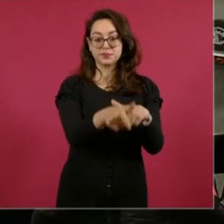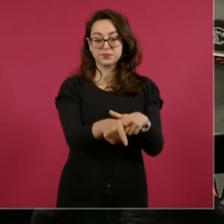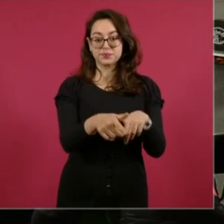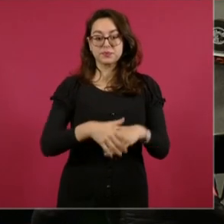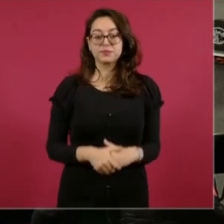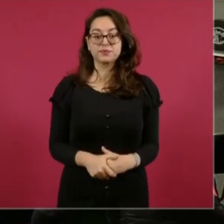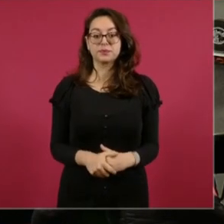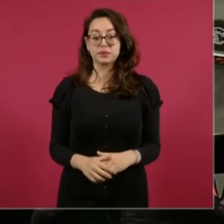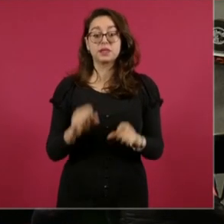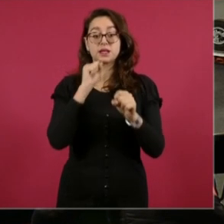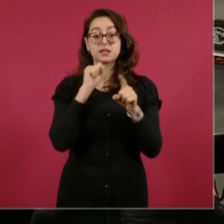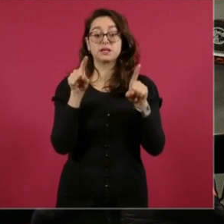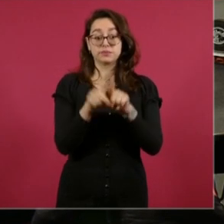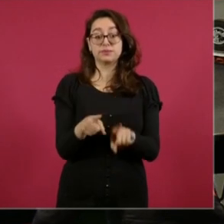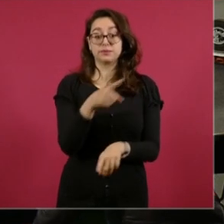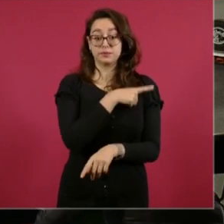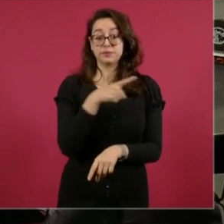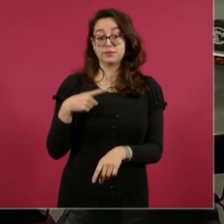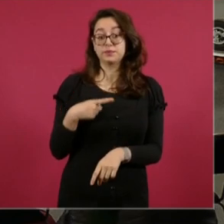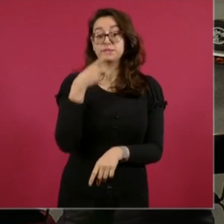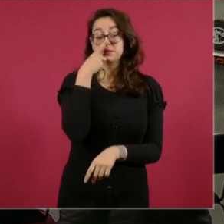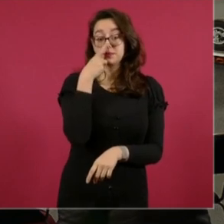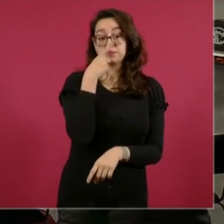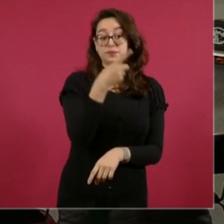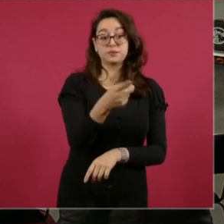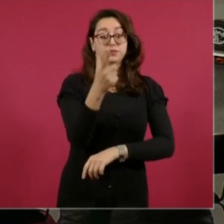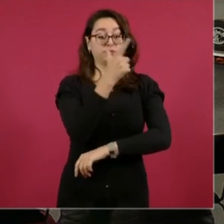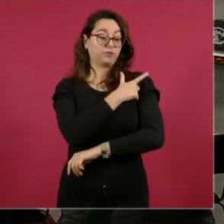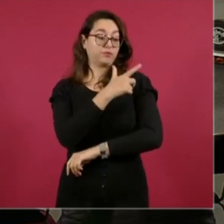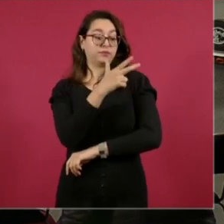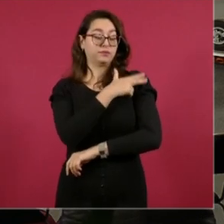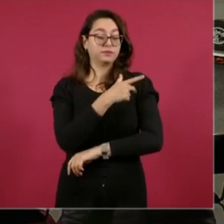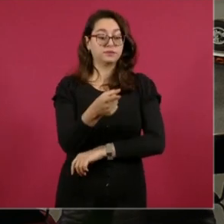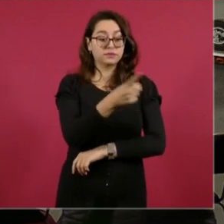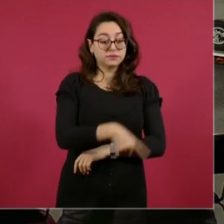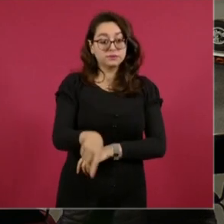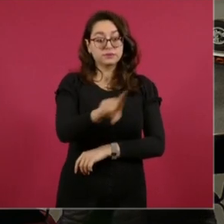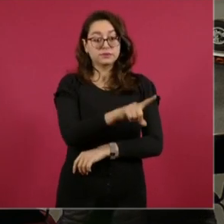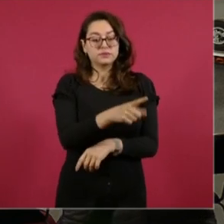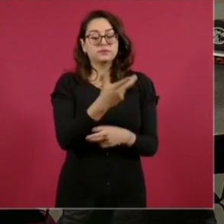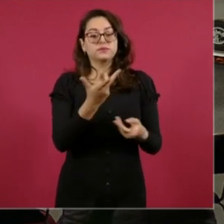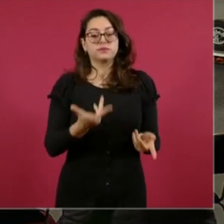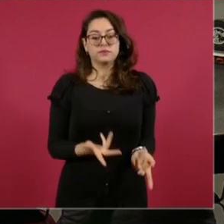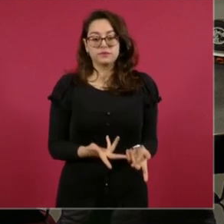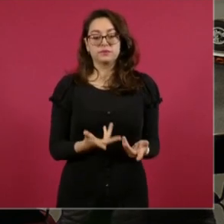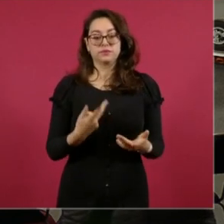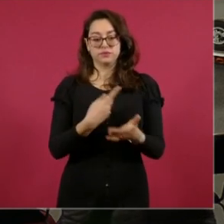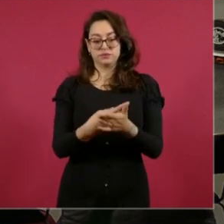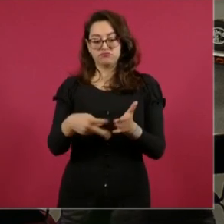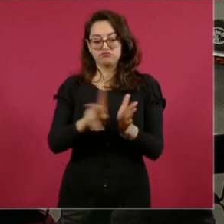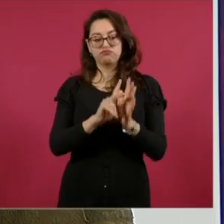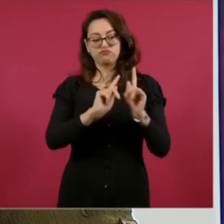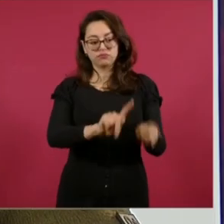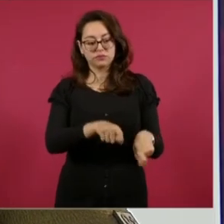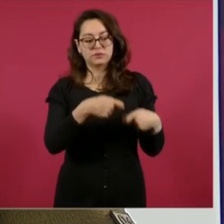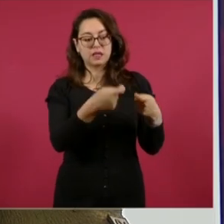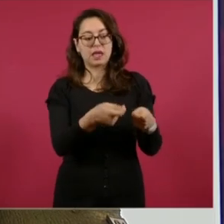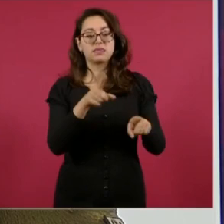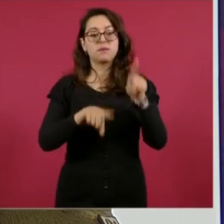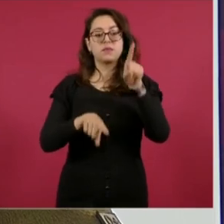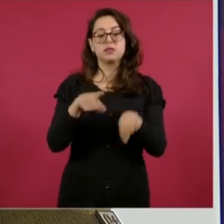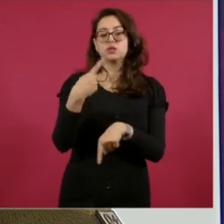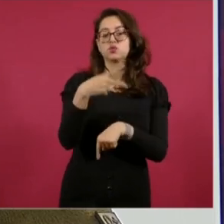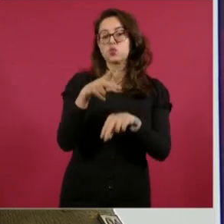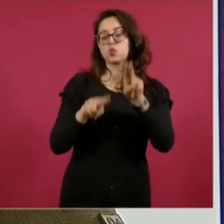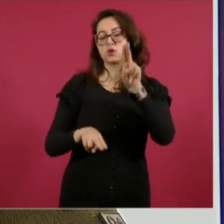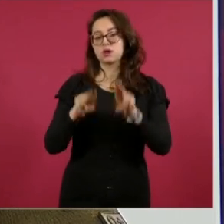que este personal de la Guardia va a ser reclasificado con la antigüedad, con la jerarquía que ostente